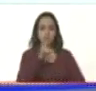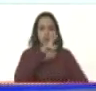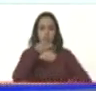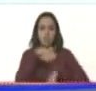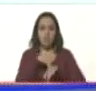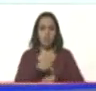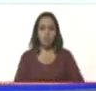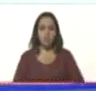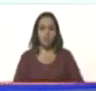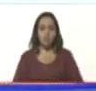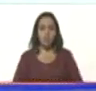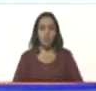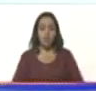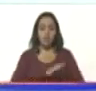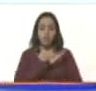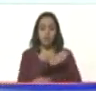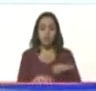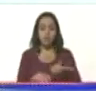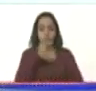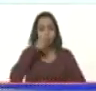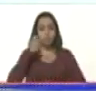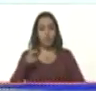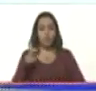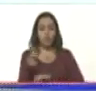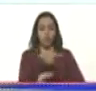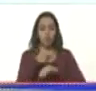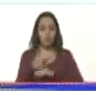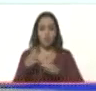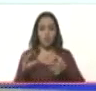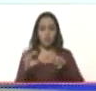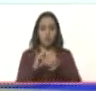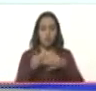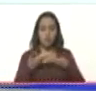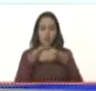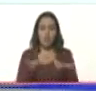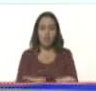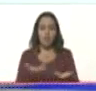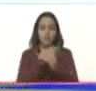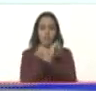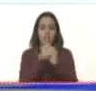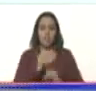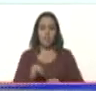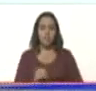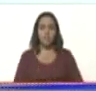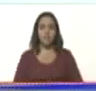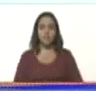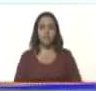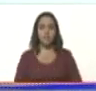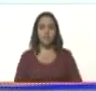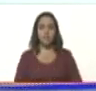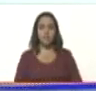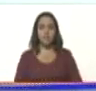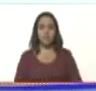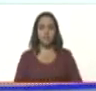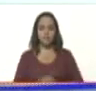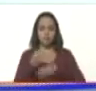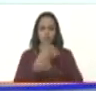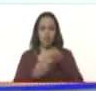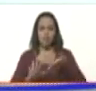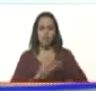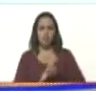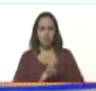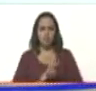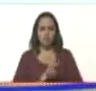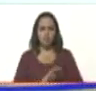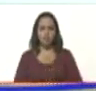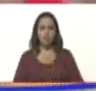poder popular y el gobierno se unen para darle felicidad. Emilio, dame una opinión de esa filosófica que tú